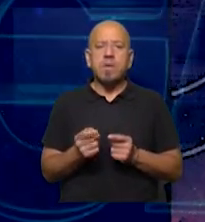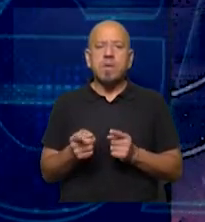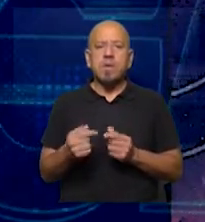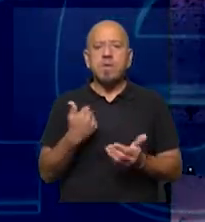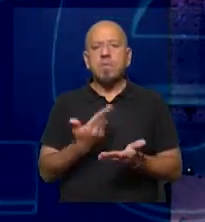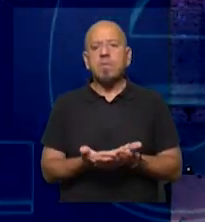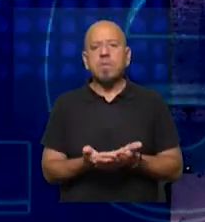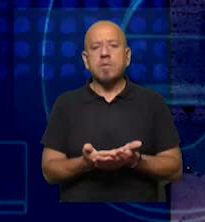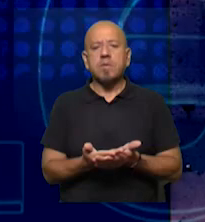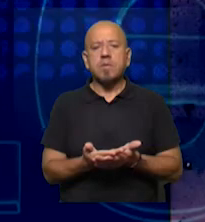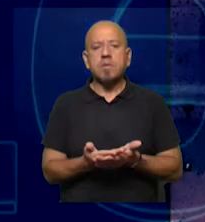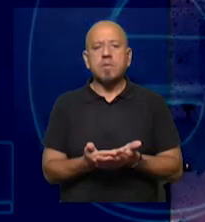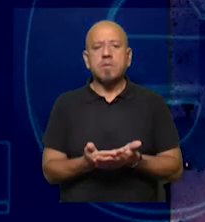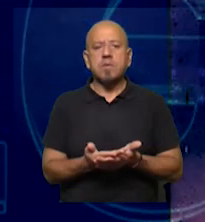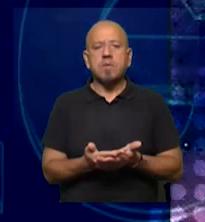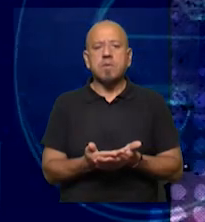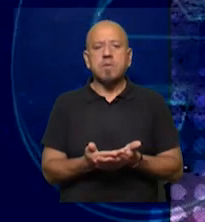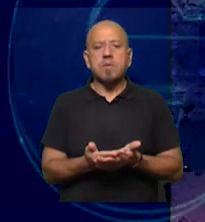propuesta. También